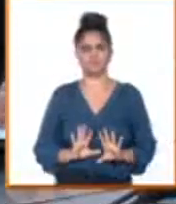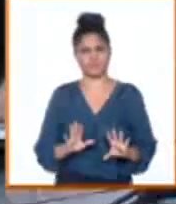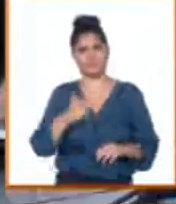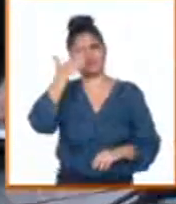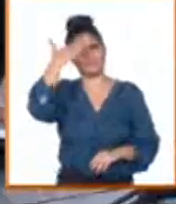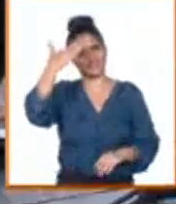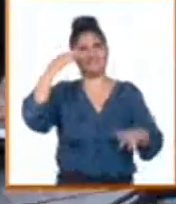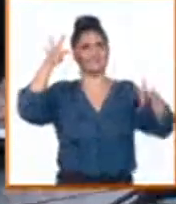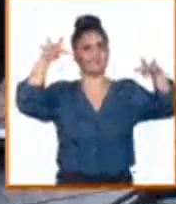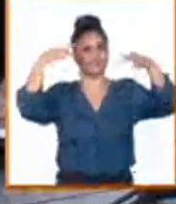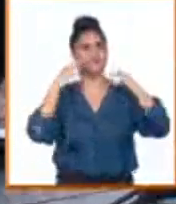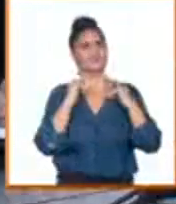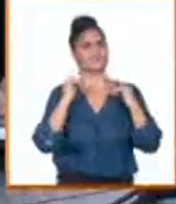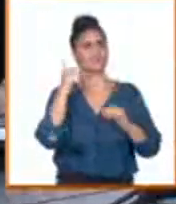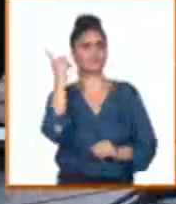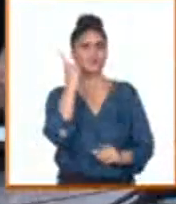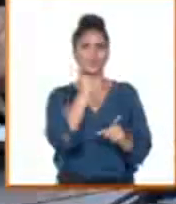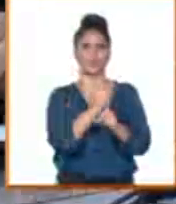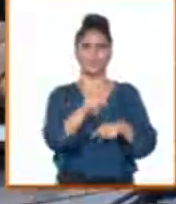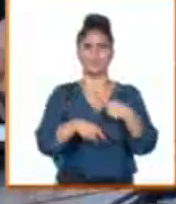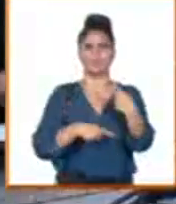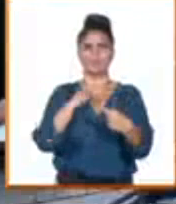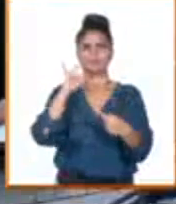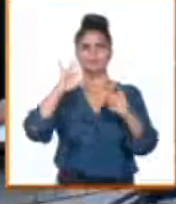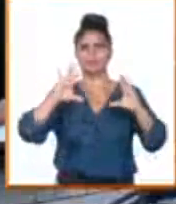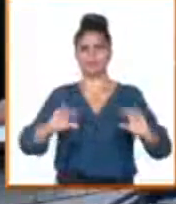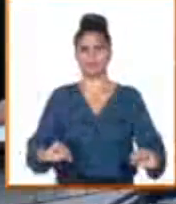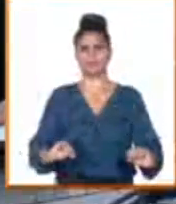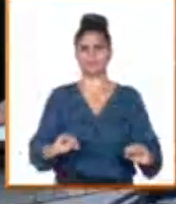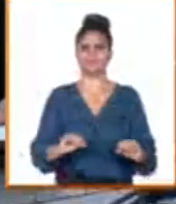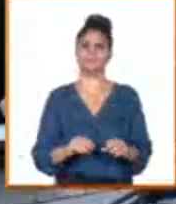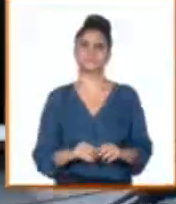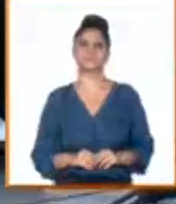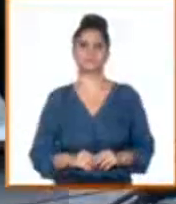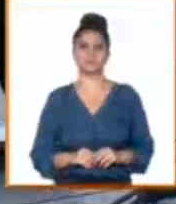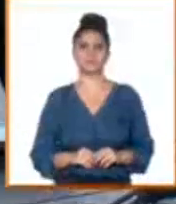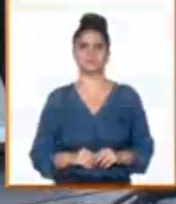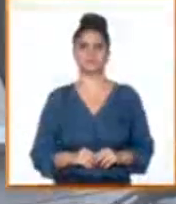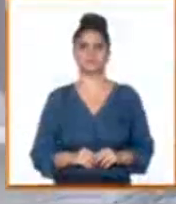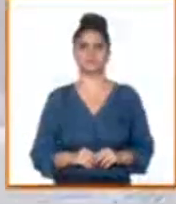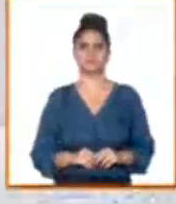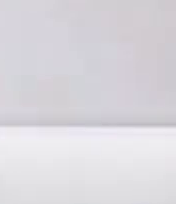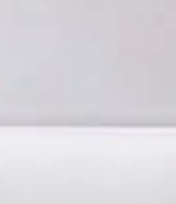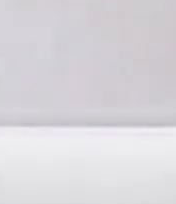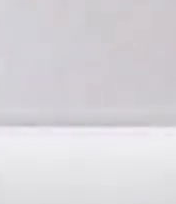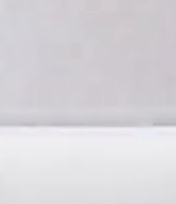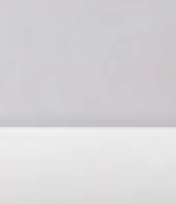agradezco muchísimo toda esta información y nosotros nos vemos mañana en una nueva mesa redonda. Buenas noches.